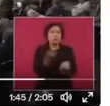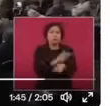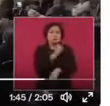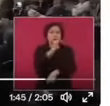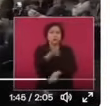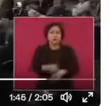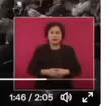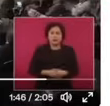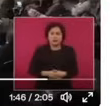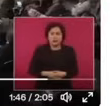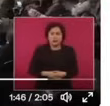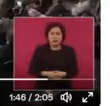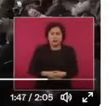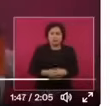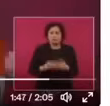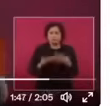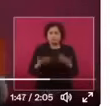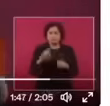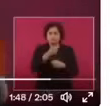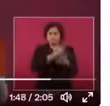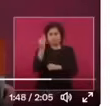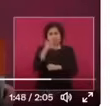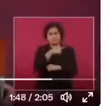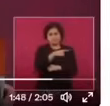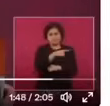en la prensa estadounidense.